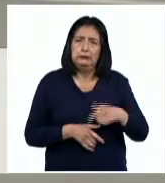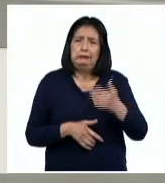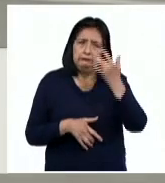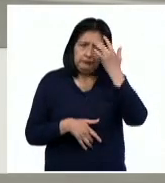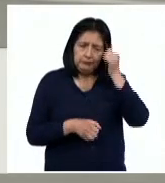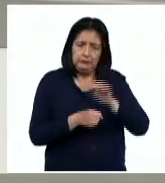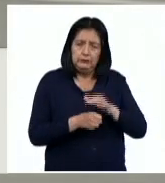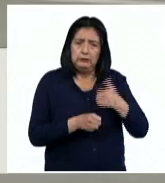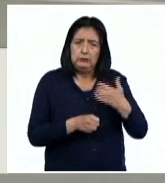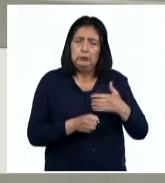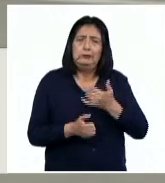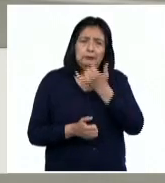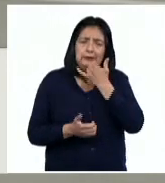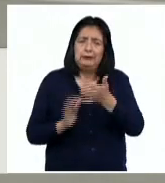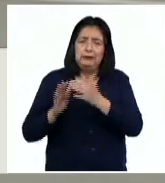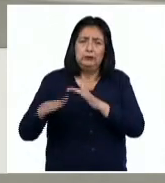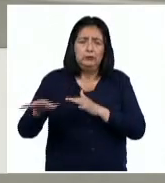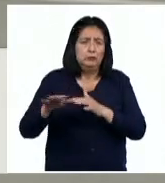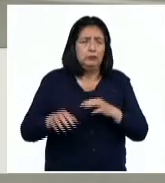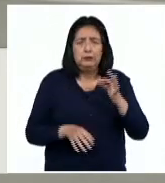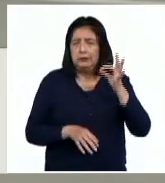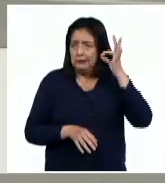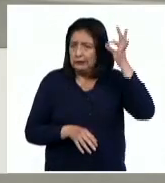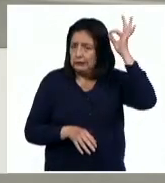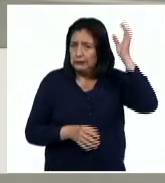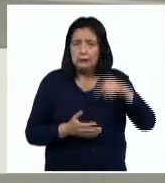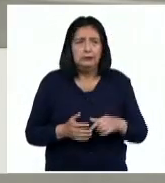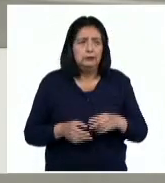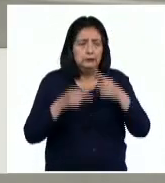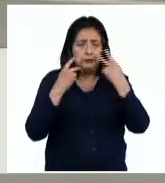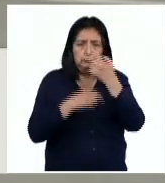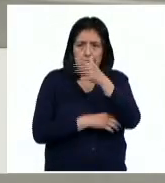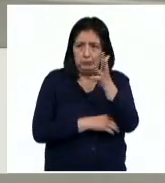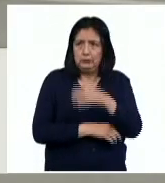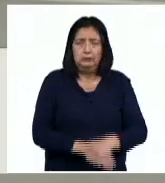la pandemia en las comunidades indígenas de la Amazonia.